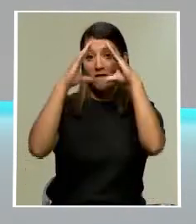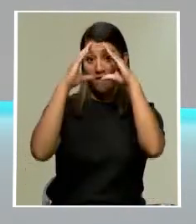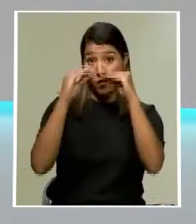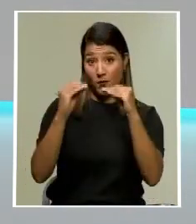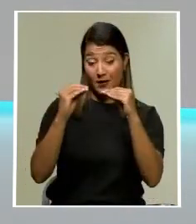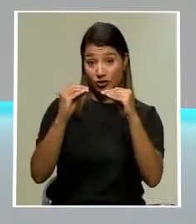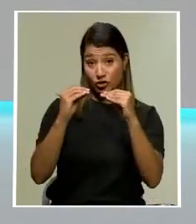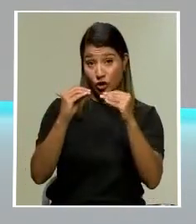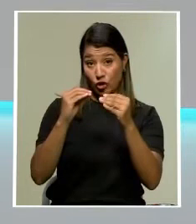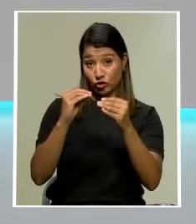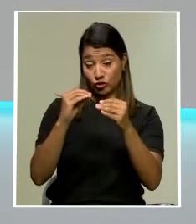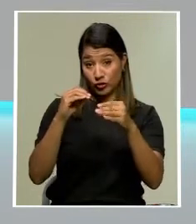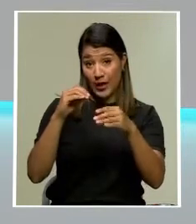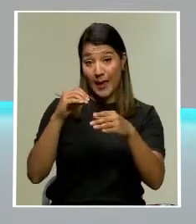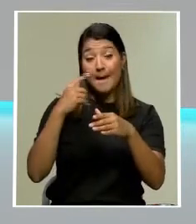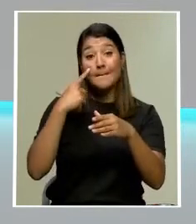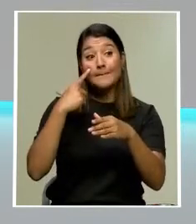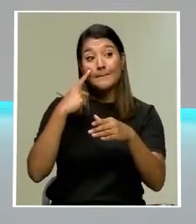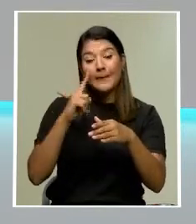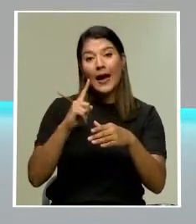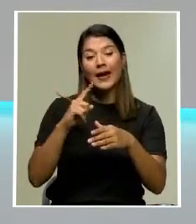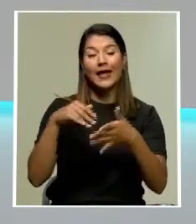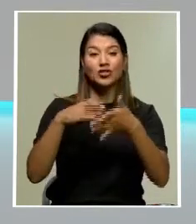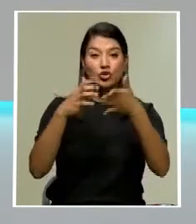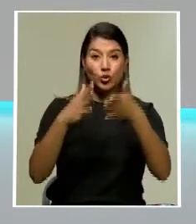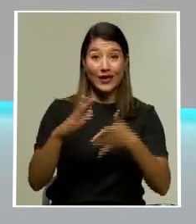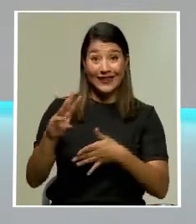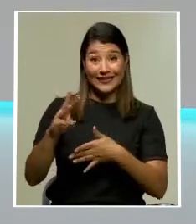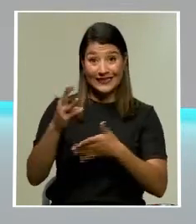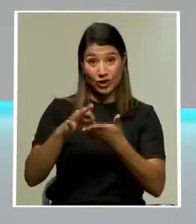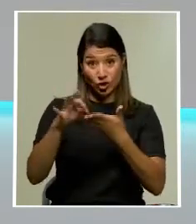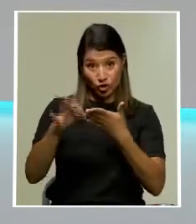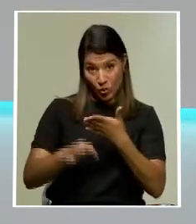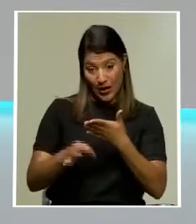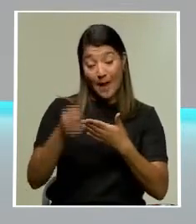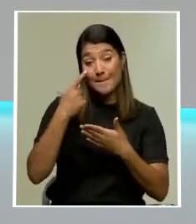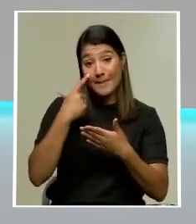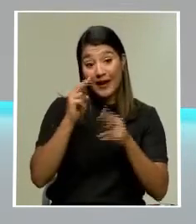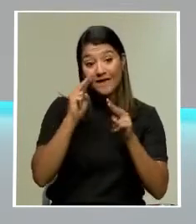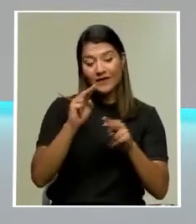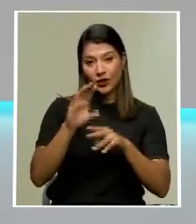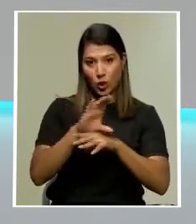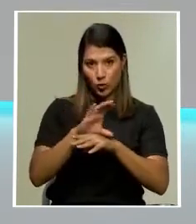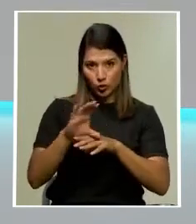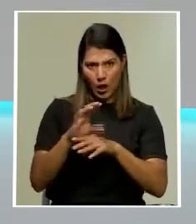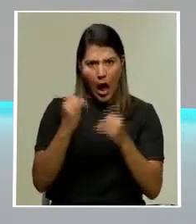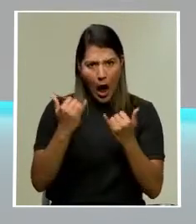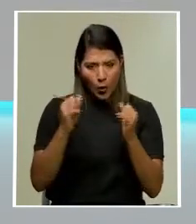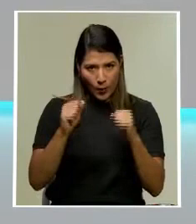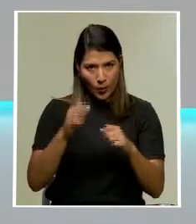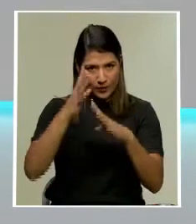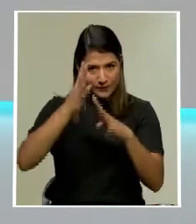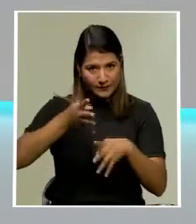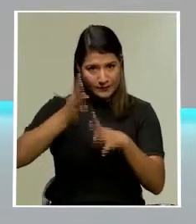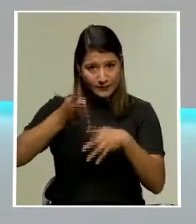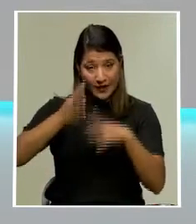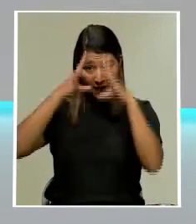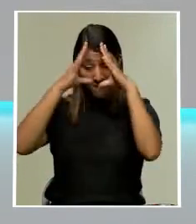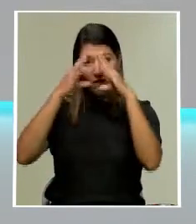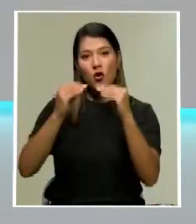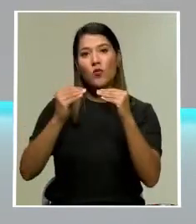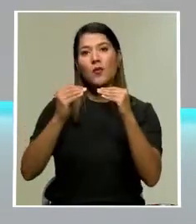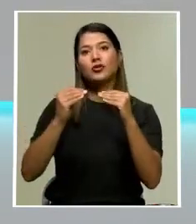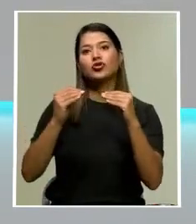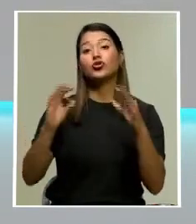apoyar a estudiantes de sexto grado de la escuela y a sus profesores. Ahora podrán descargar el contenido vinculado